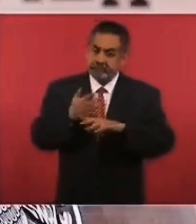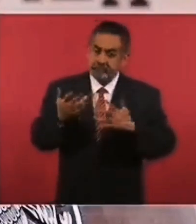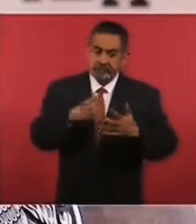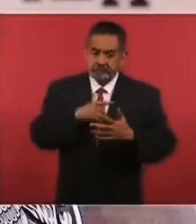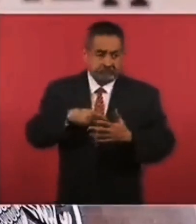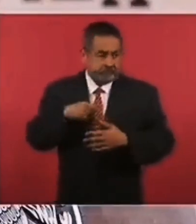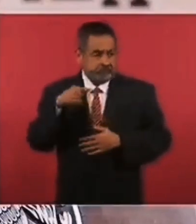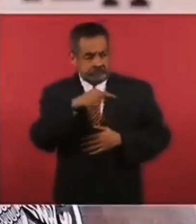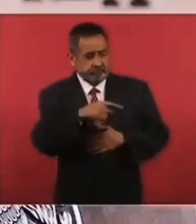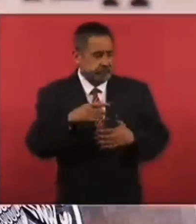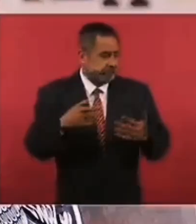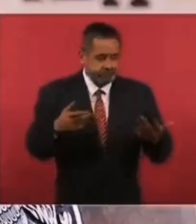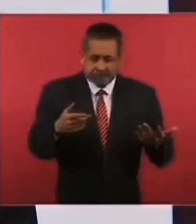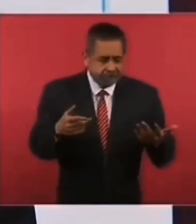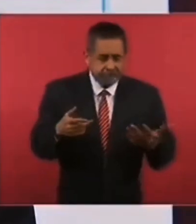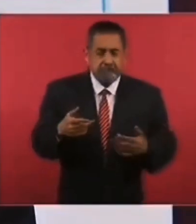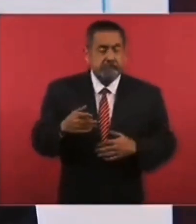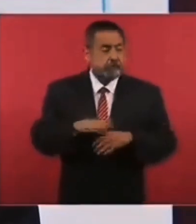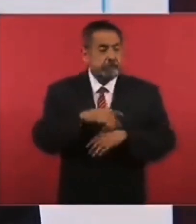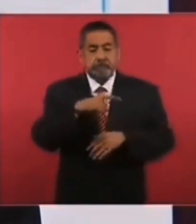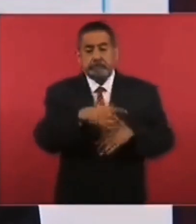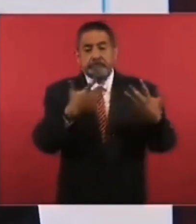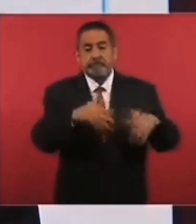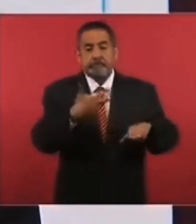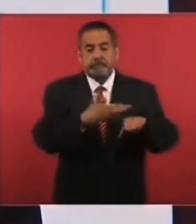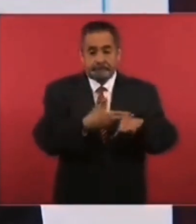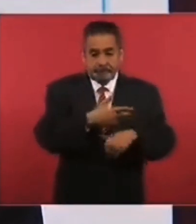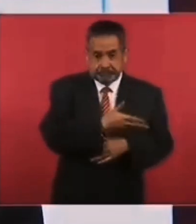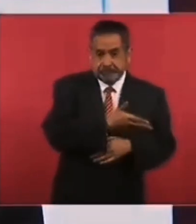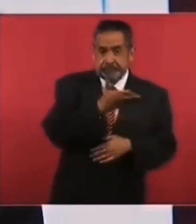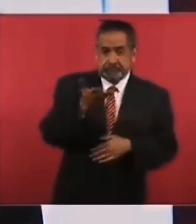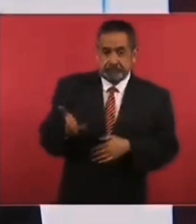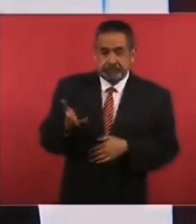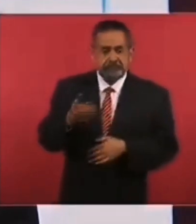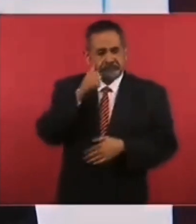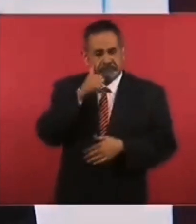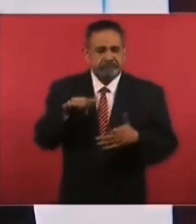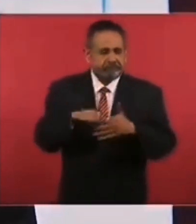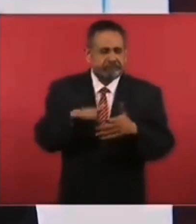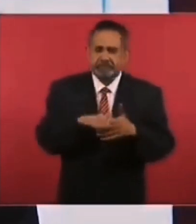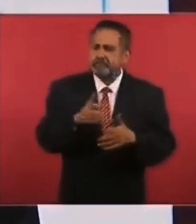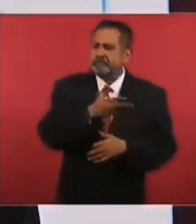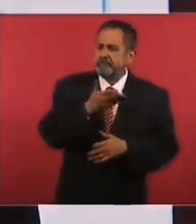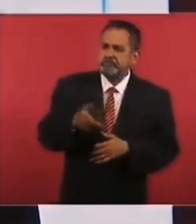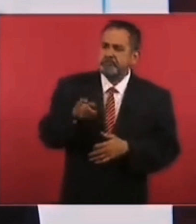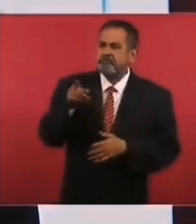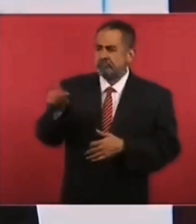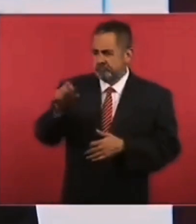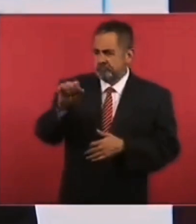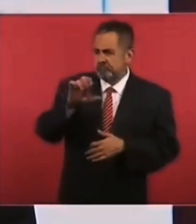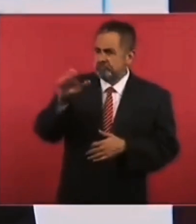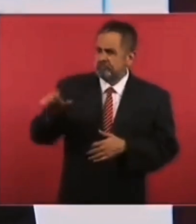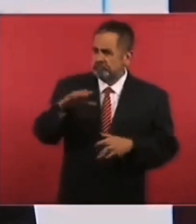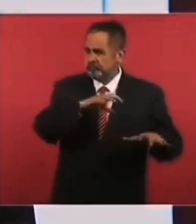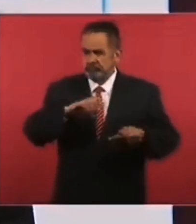fundamental en estas estrategias, pues esta empresa solicita de manera frecuente el ejercicio de la facultad de atracción de